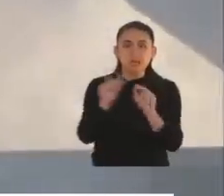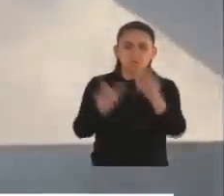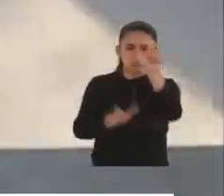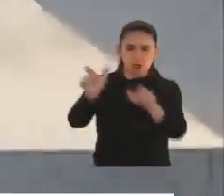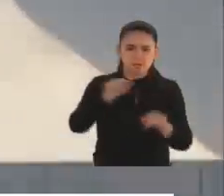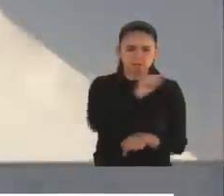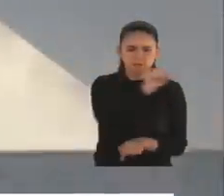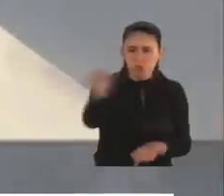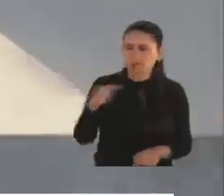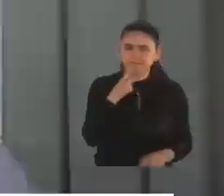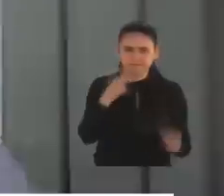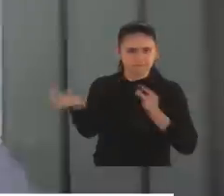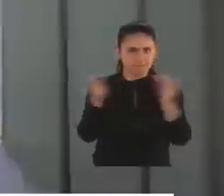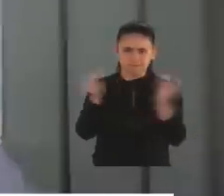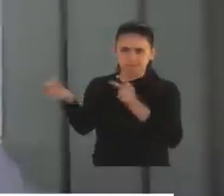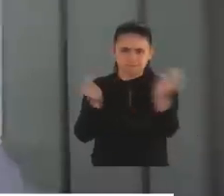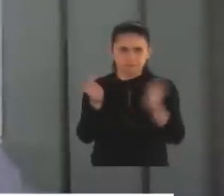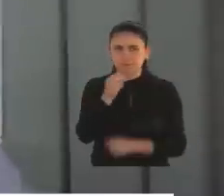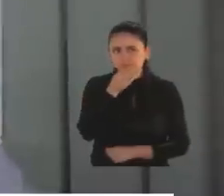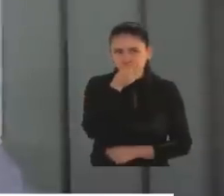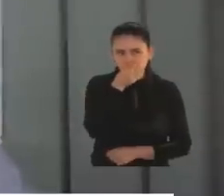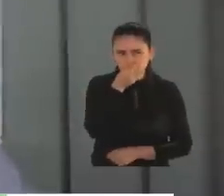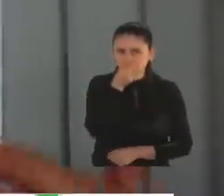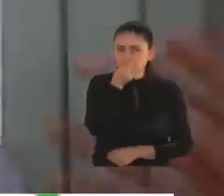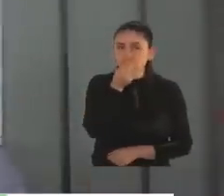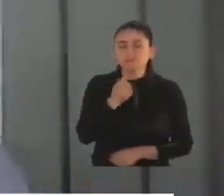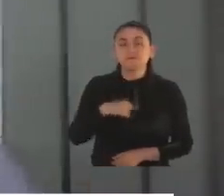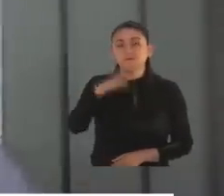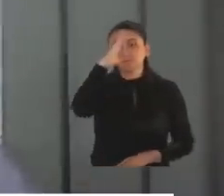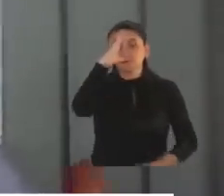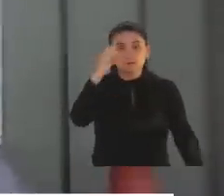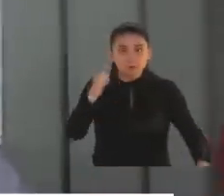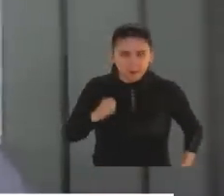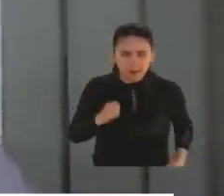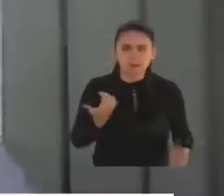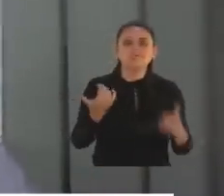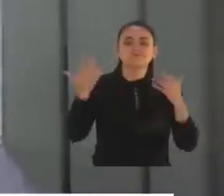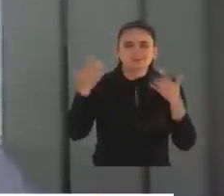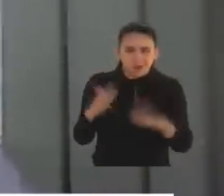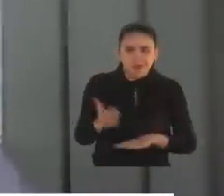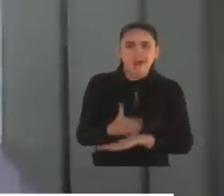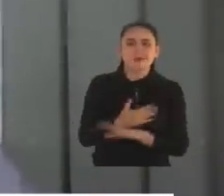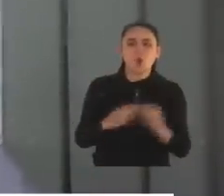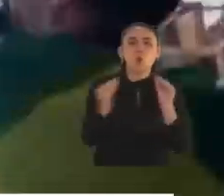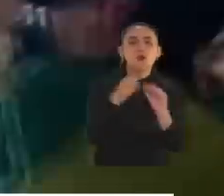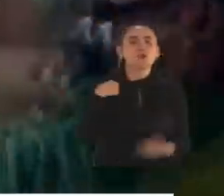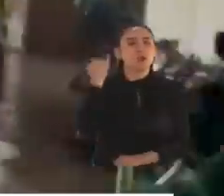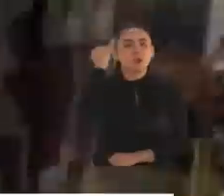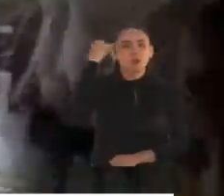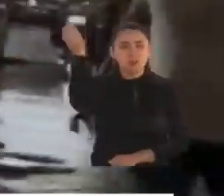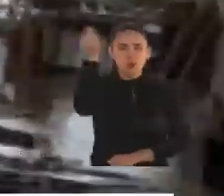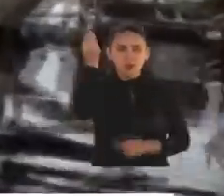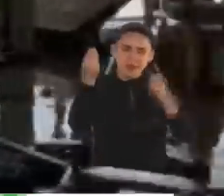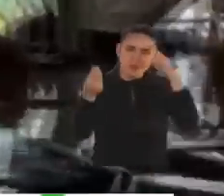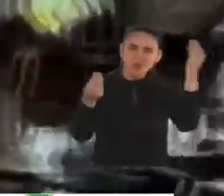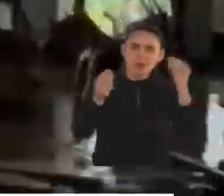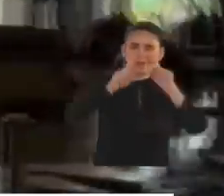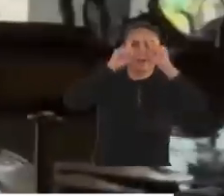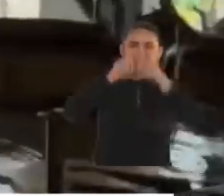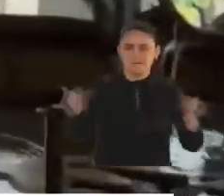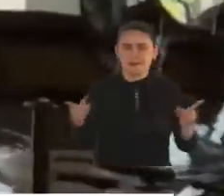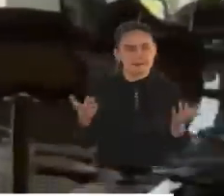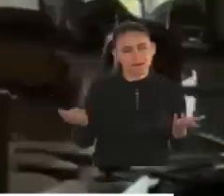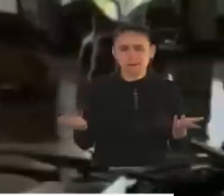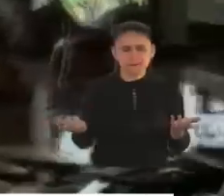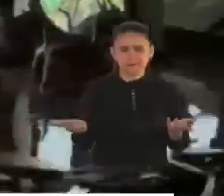regional. Cambiar los currículos, ¿no?, de los militares, poner los currículos de acuerdo con su ideología, ¿no? Mantener el control de las Fuerzas Armadas